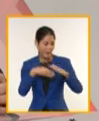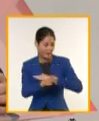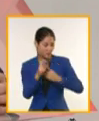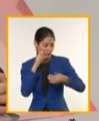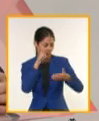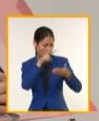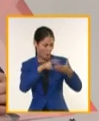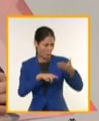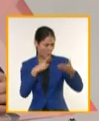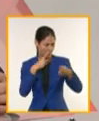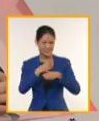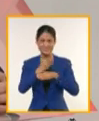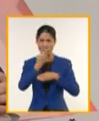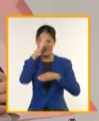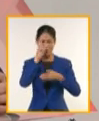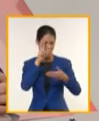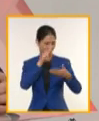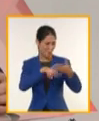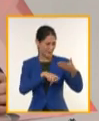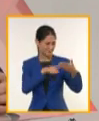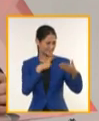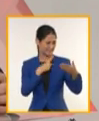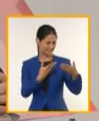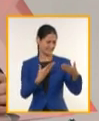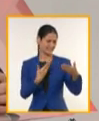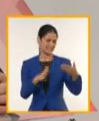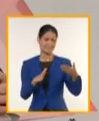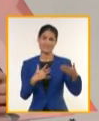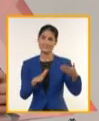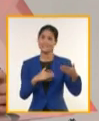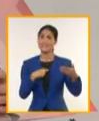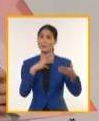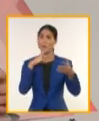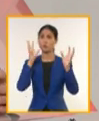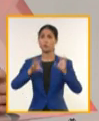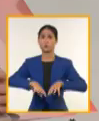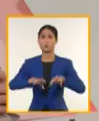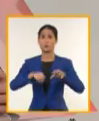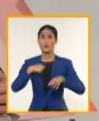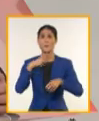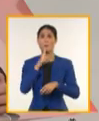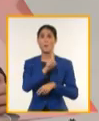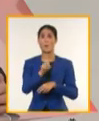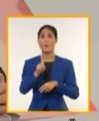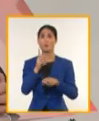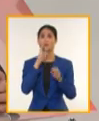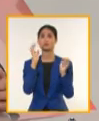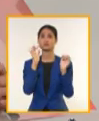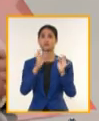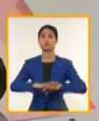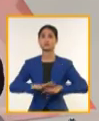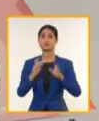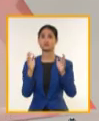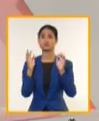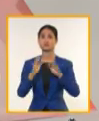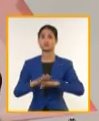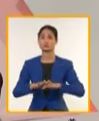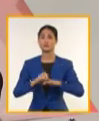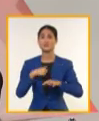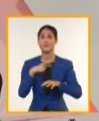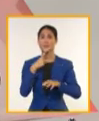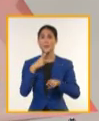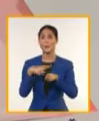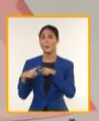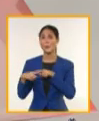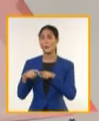este fenómeno meteorológico, se han registrado alrededor de 11 derrumbes parciales. Salían también recientemente